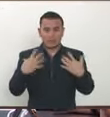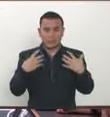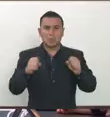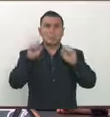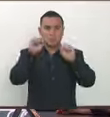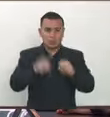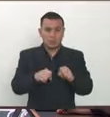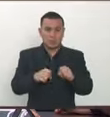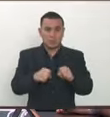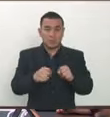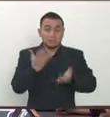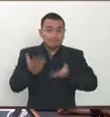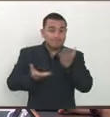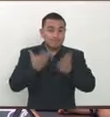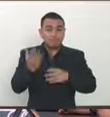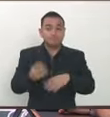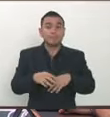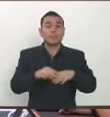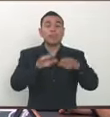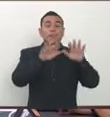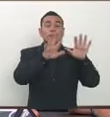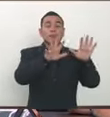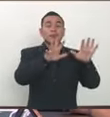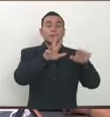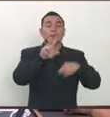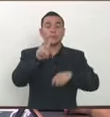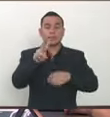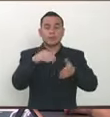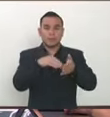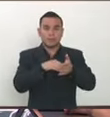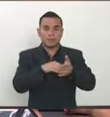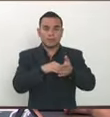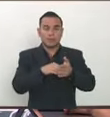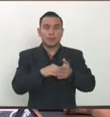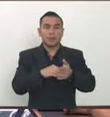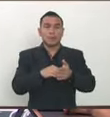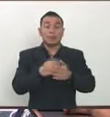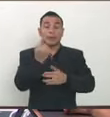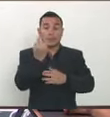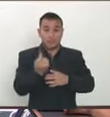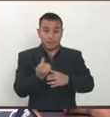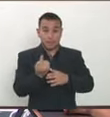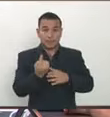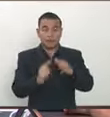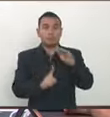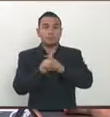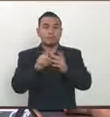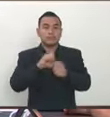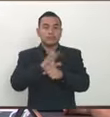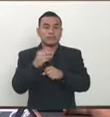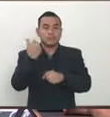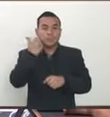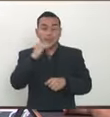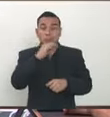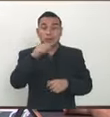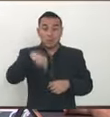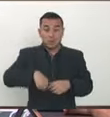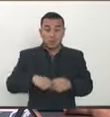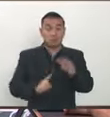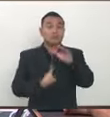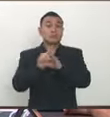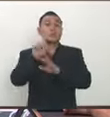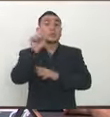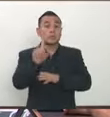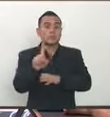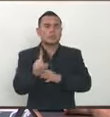12,800 pacientes. Estamos listos para eso. ¿Eso quiere decir que vamos a tener esa cantidad? No lo sé, pero vamos a luchar porque los números se mantengan al mínimo, 1,